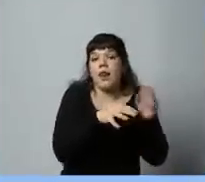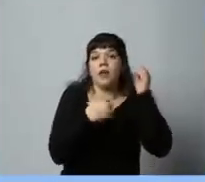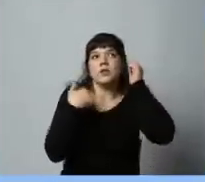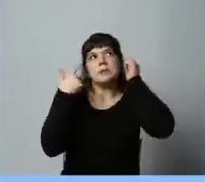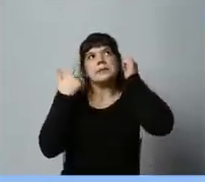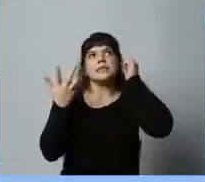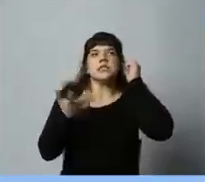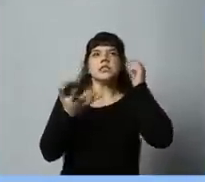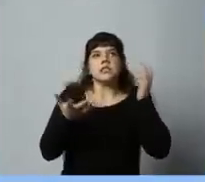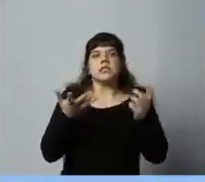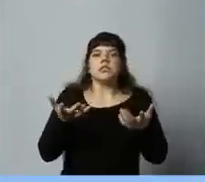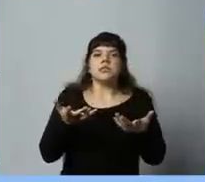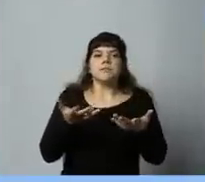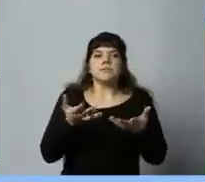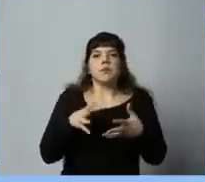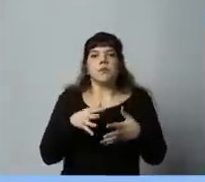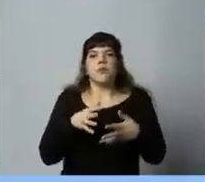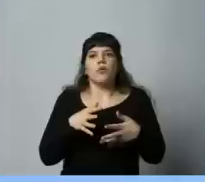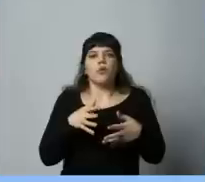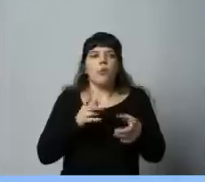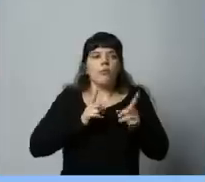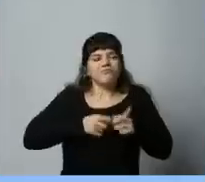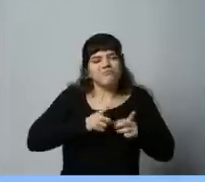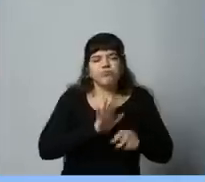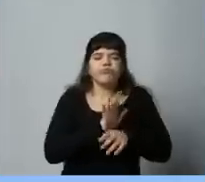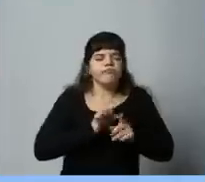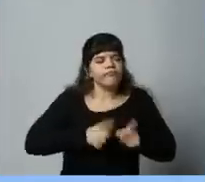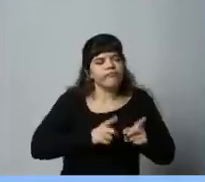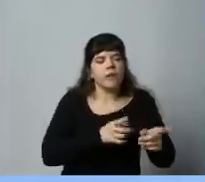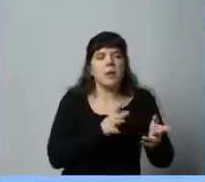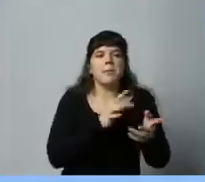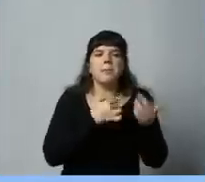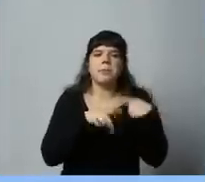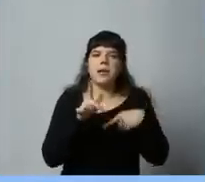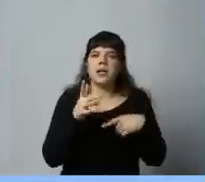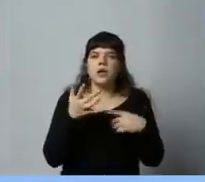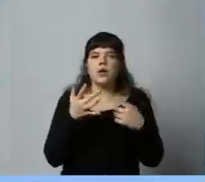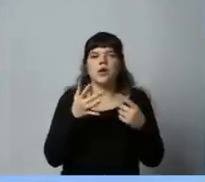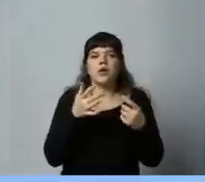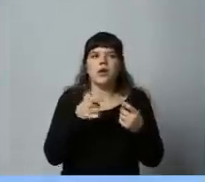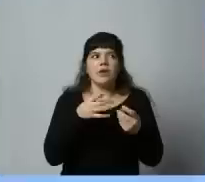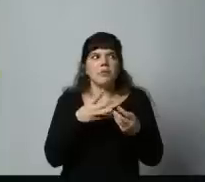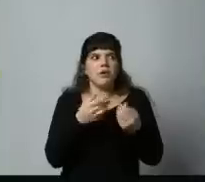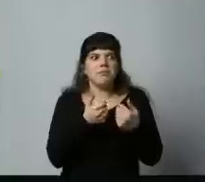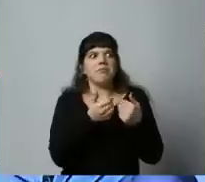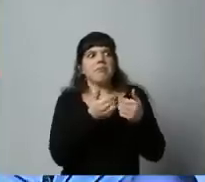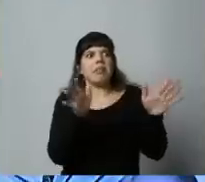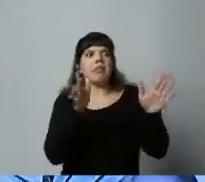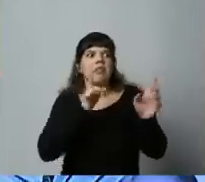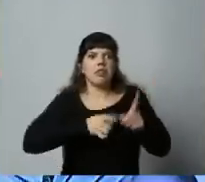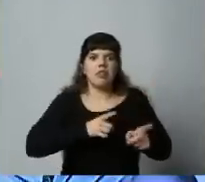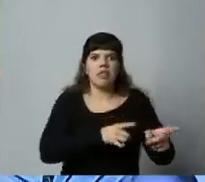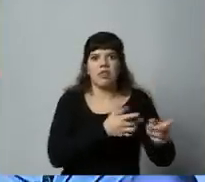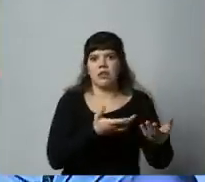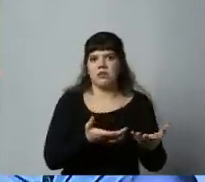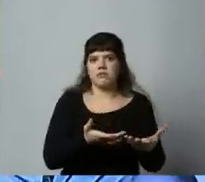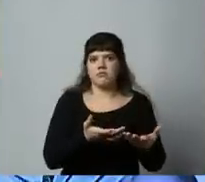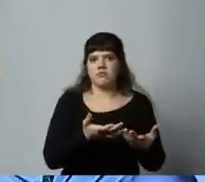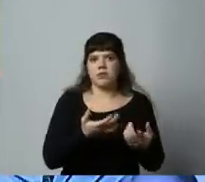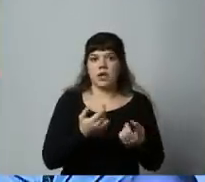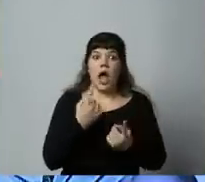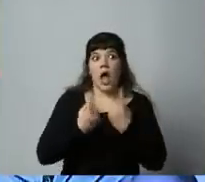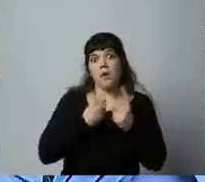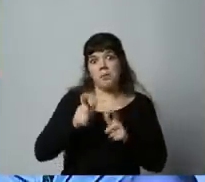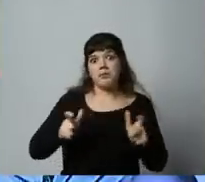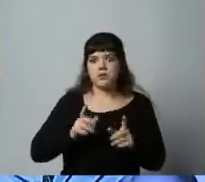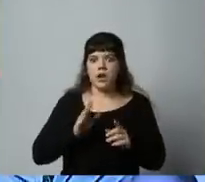una cierta persecu No sé no quiero ambienta una cierta persecución no la gente empieza incluso a